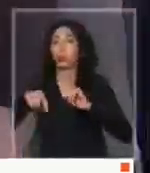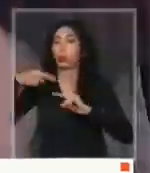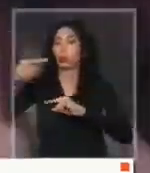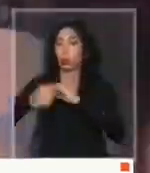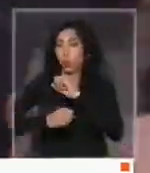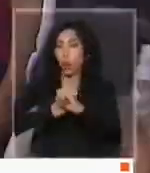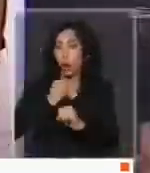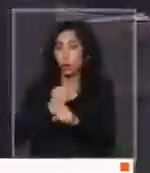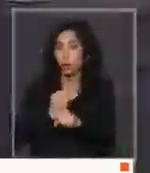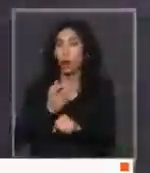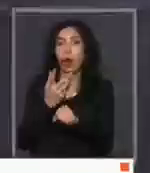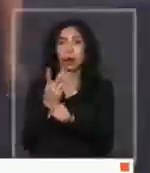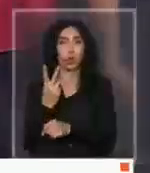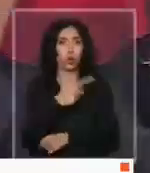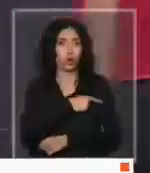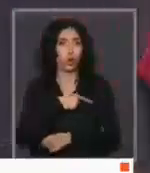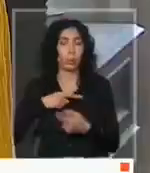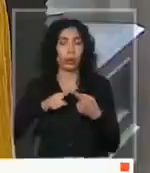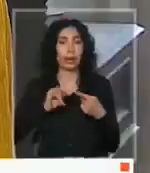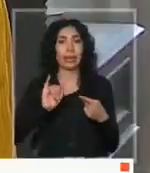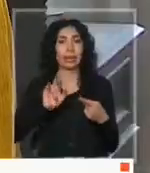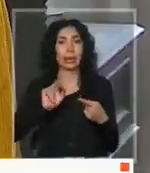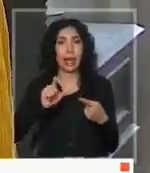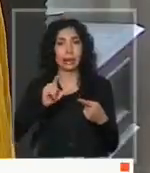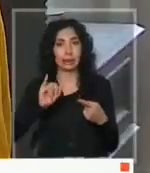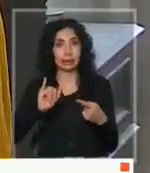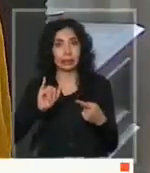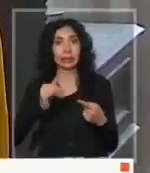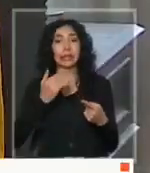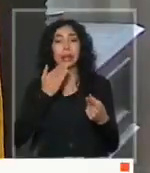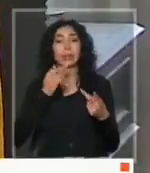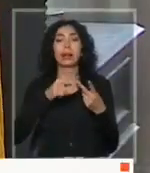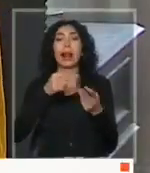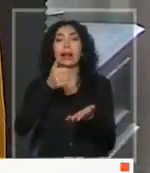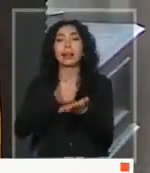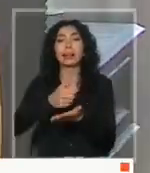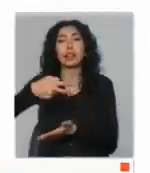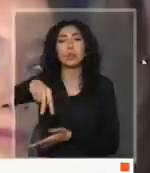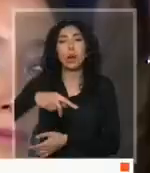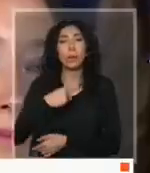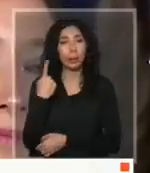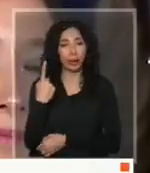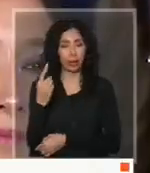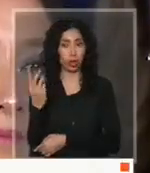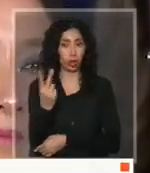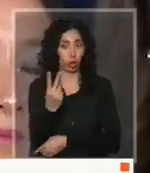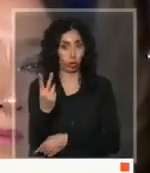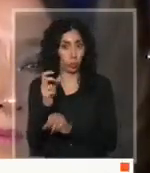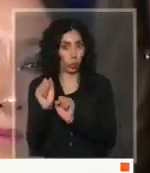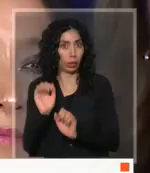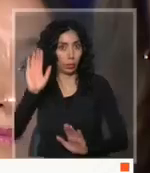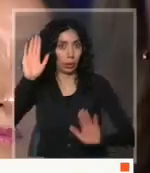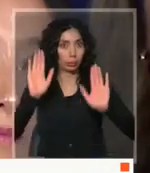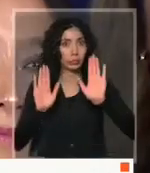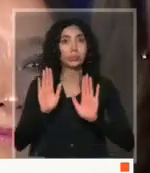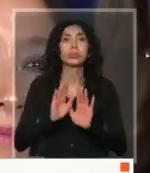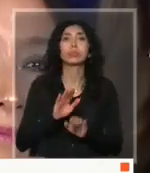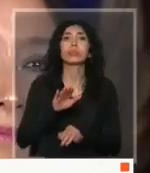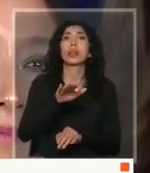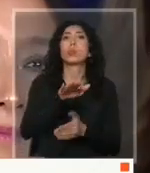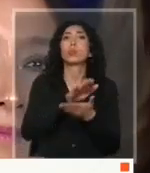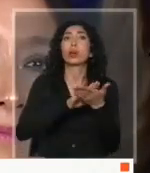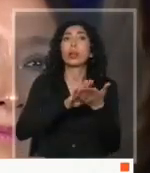nombres para entrar al gabinete: Iracy Hasler y la derrotada alcaldesa de Ñuñoa, Emilia Ríos. El presidente le solicita a usted ser parte de su equipo.